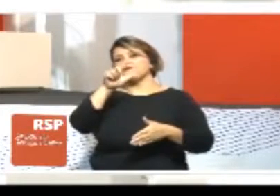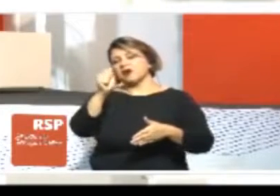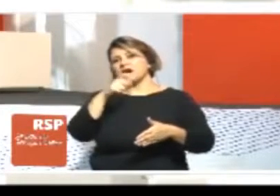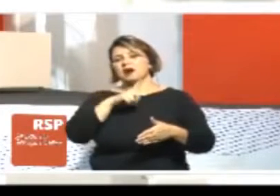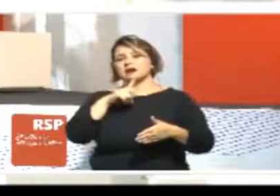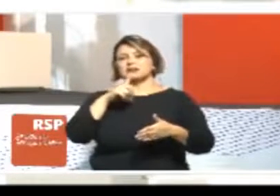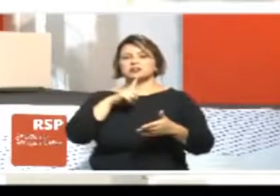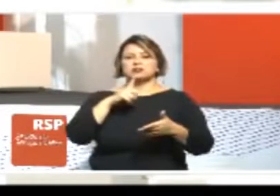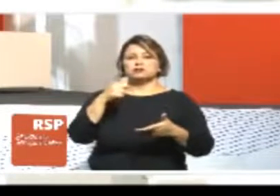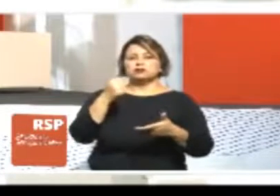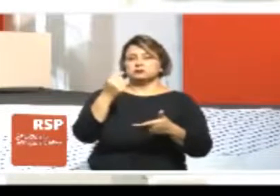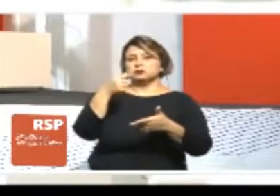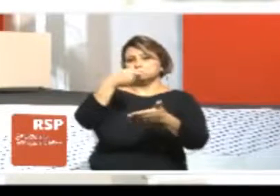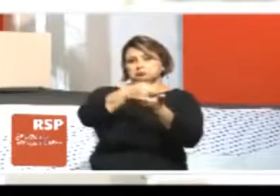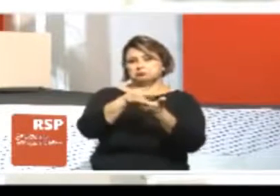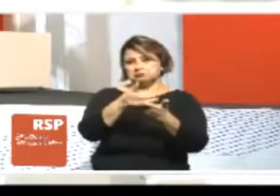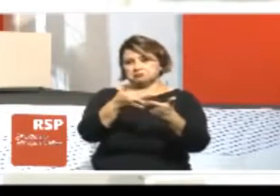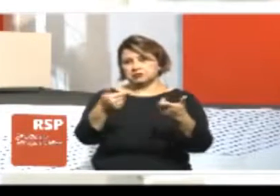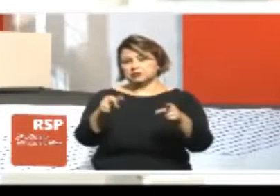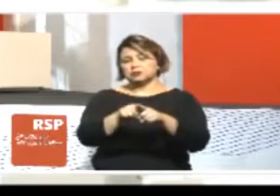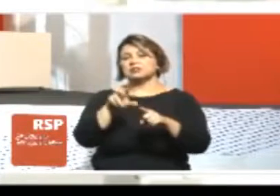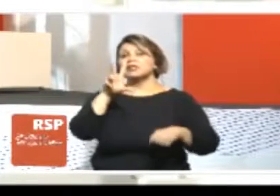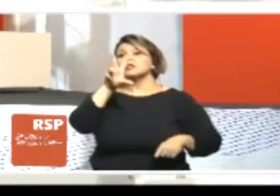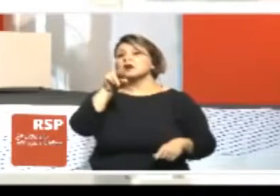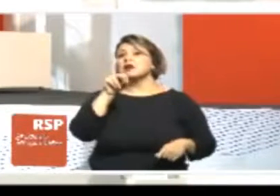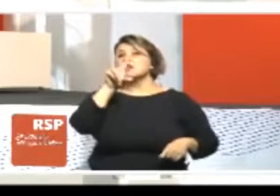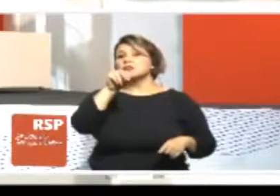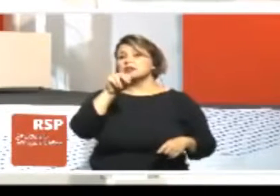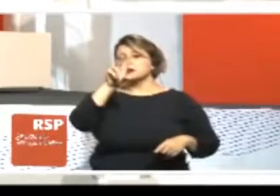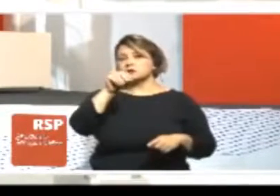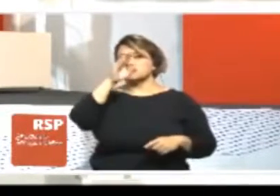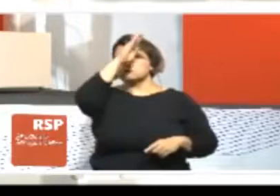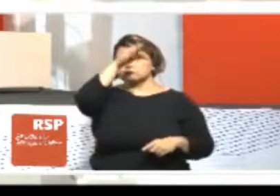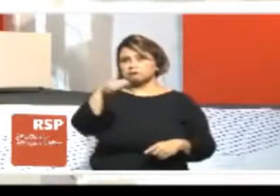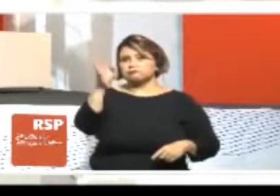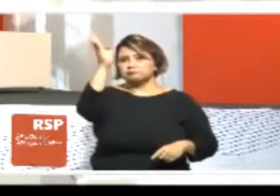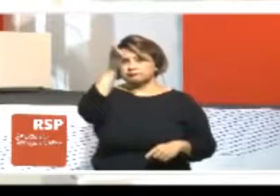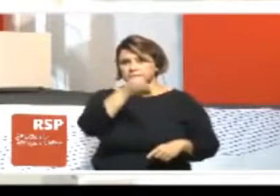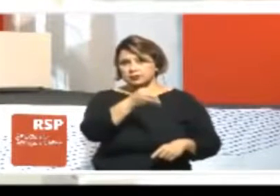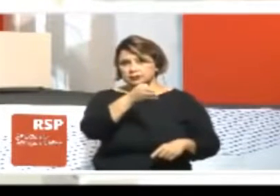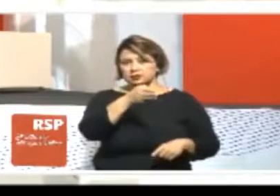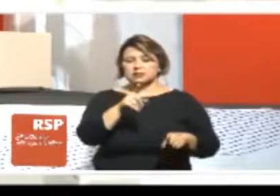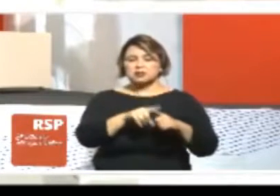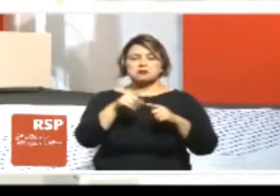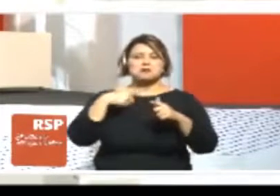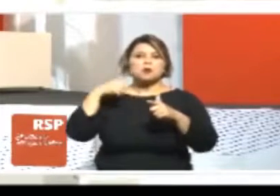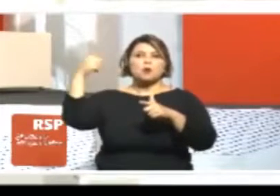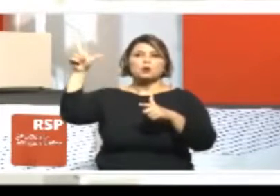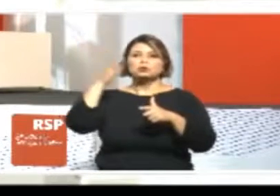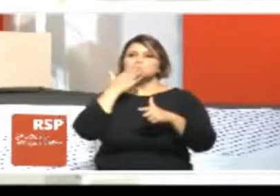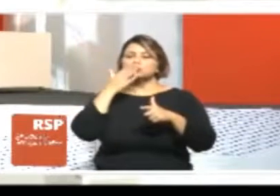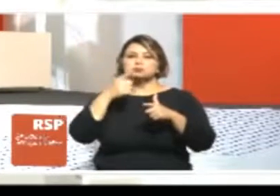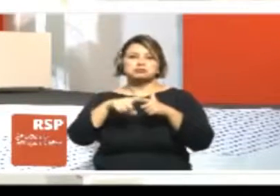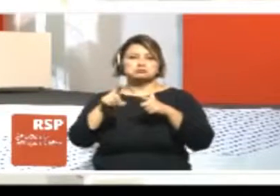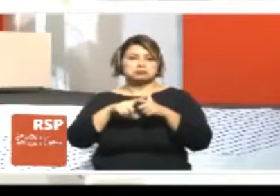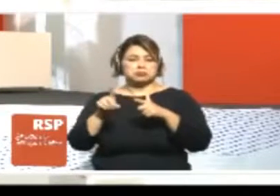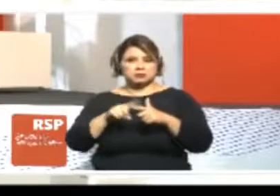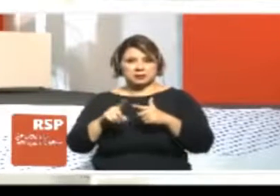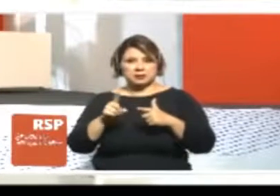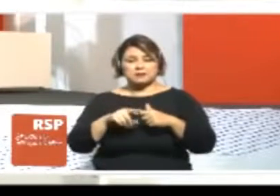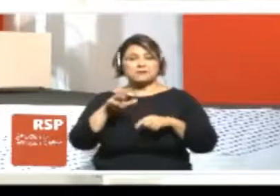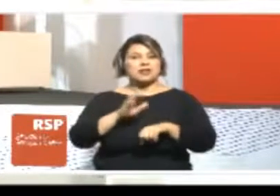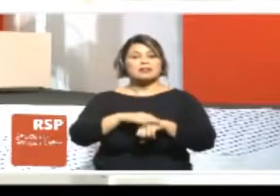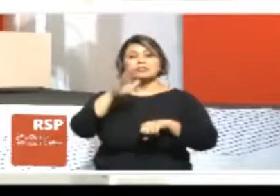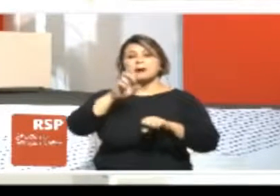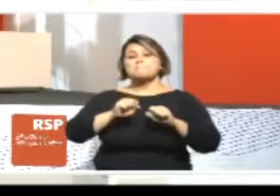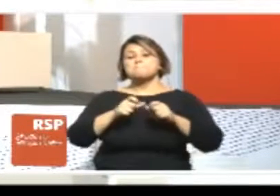azul también quiere decir que fueron cancelados, ya fue por fuerza mayor. Entonces sí vemos que la mayoría de los puestos obtienen